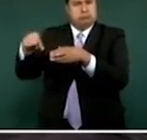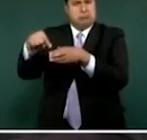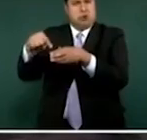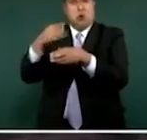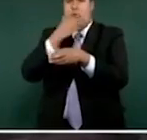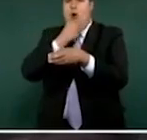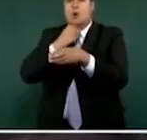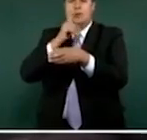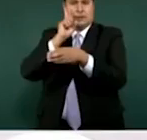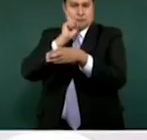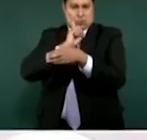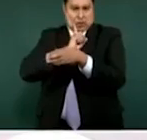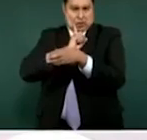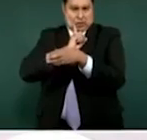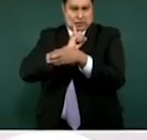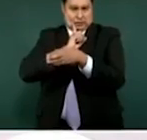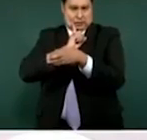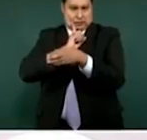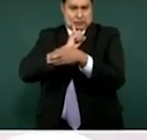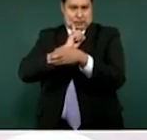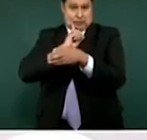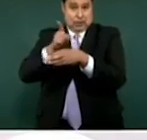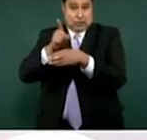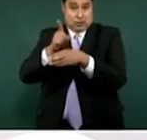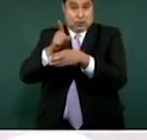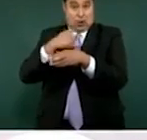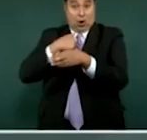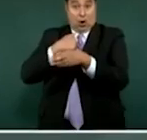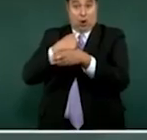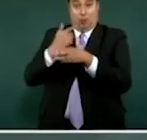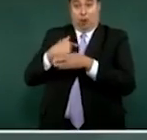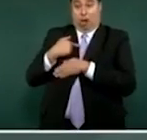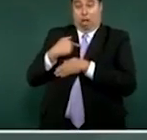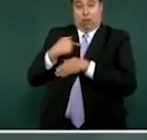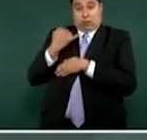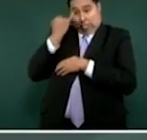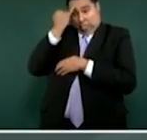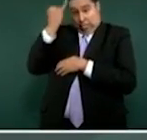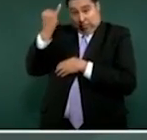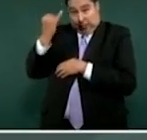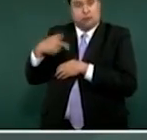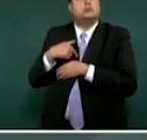Dije auspiciar, no dije promover, que es distinto,